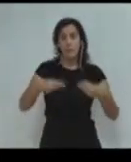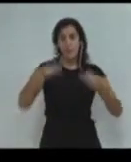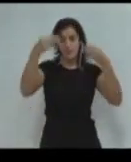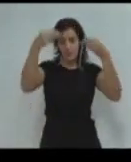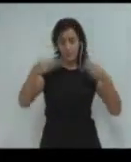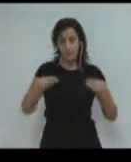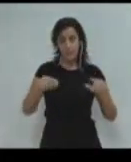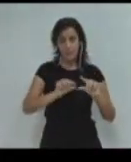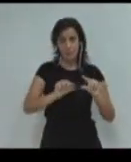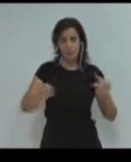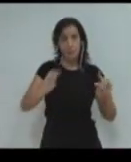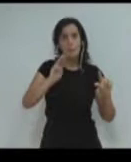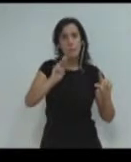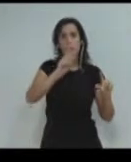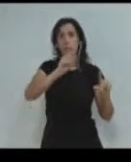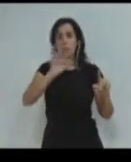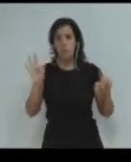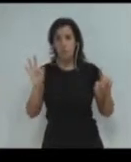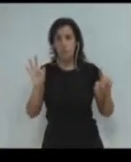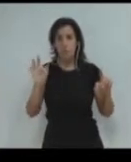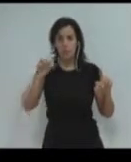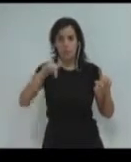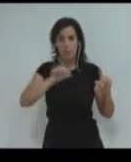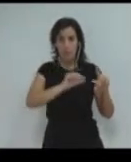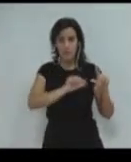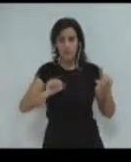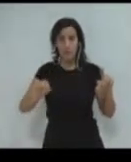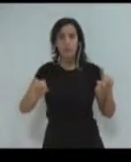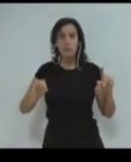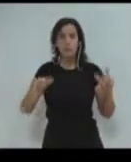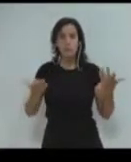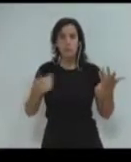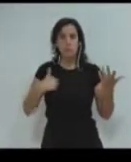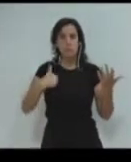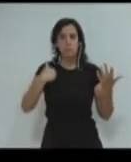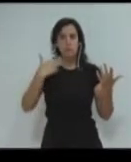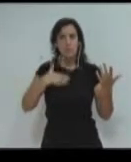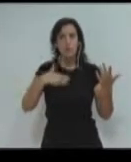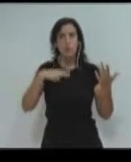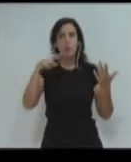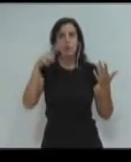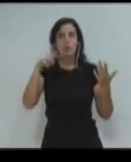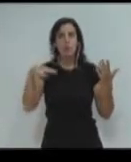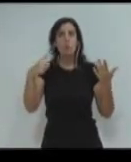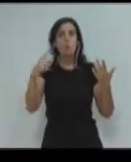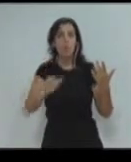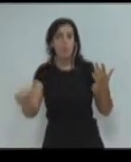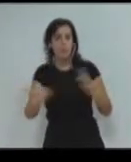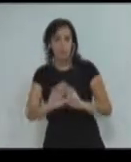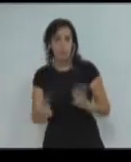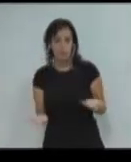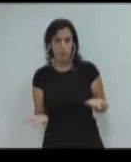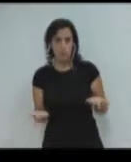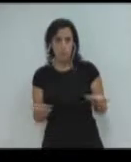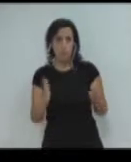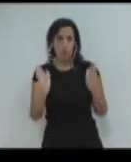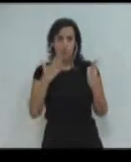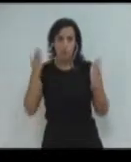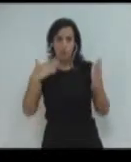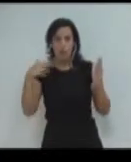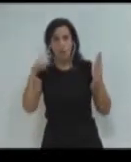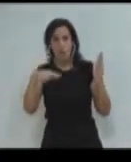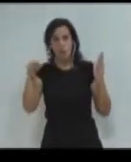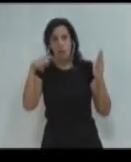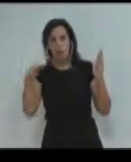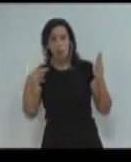PDF, claro, yo quiero que me lo lea una vez. no cada vez que pase por allí. Y si el